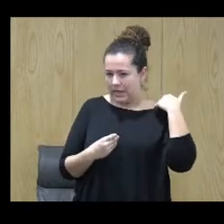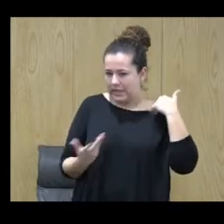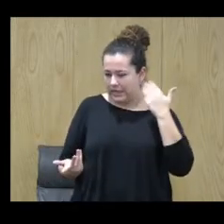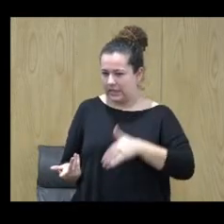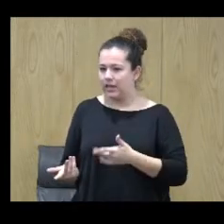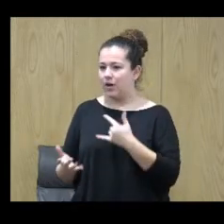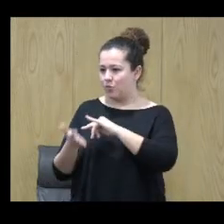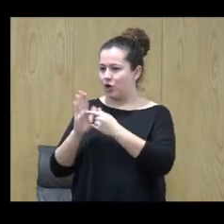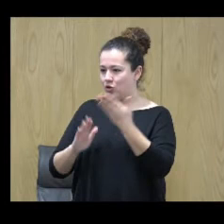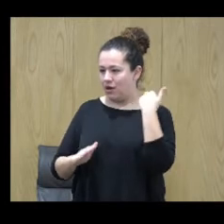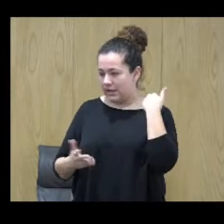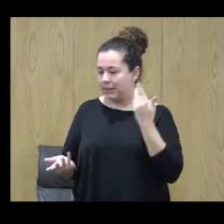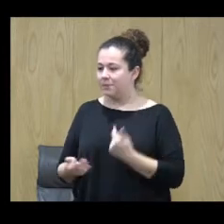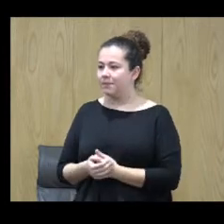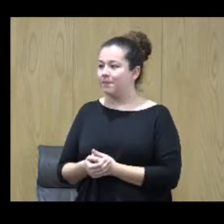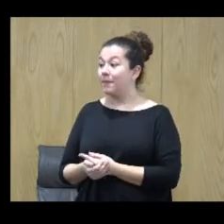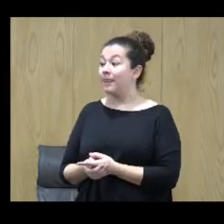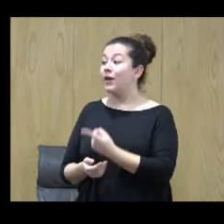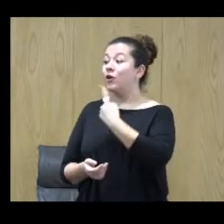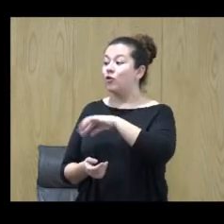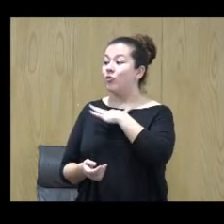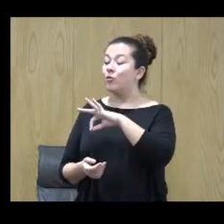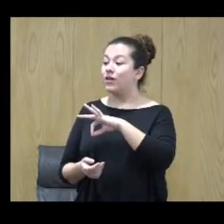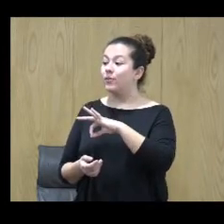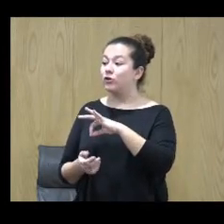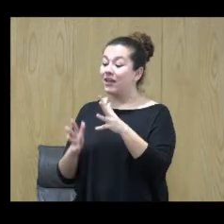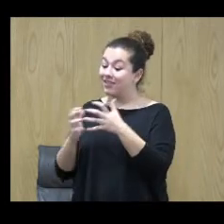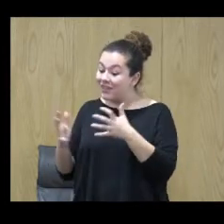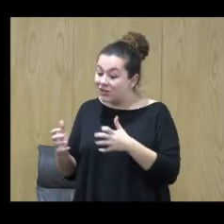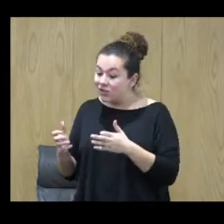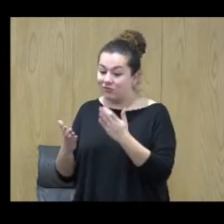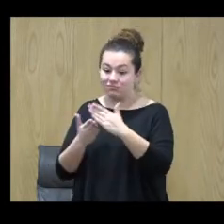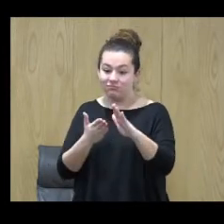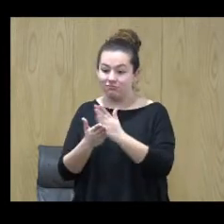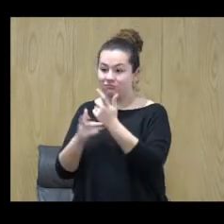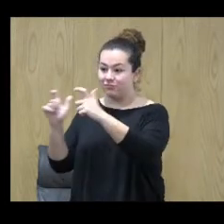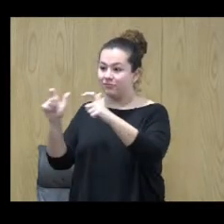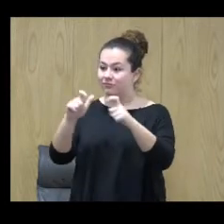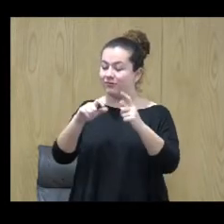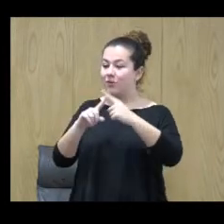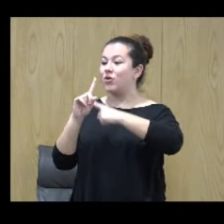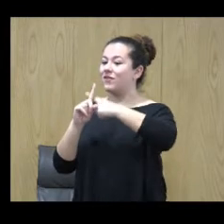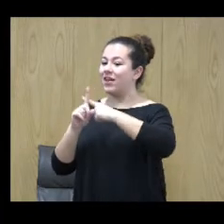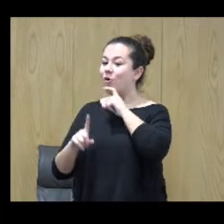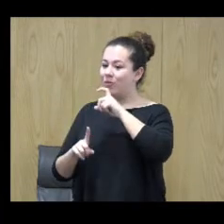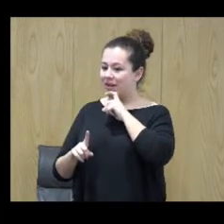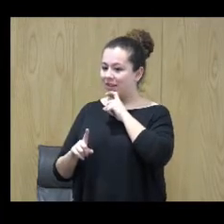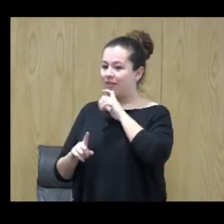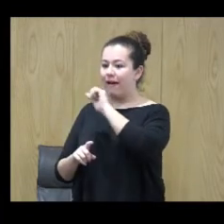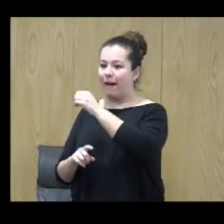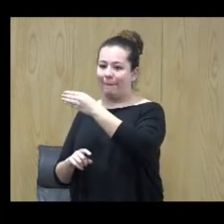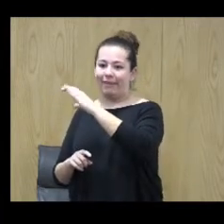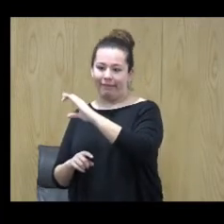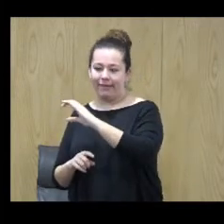proyectos anteriores, y podíamos distribuir los textos en ese nivel de complejidad creciente, ¿no? Desde ABC, que es el nivel